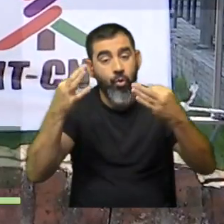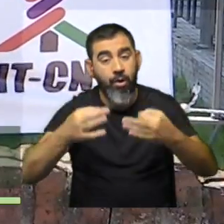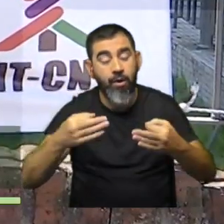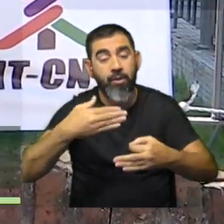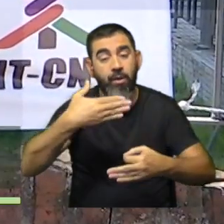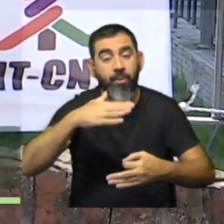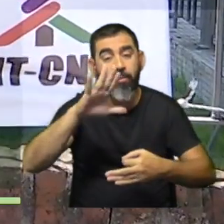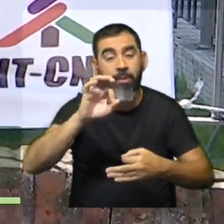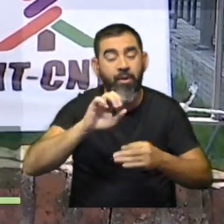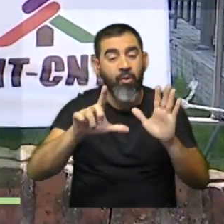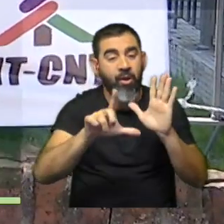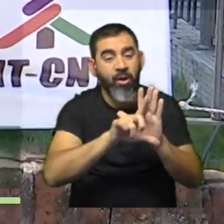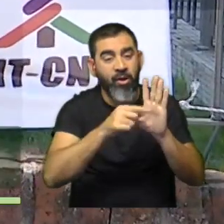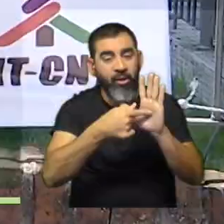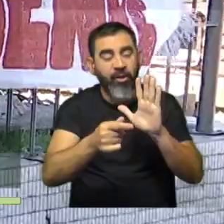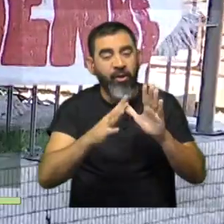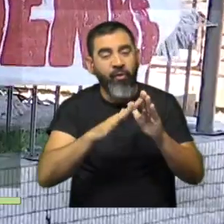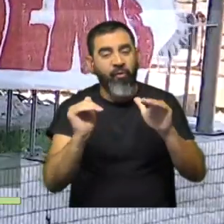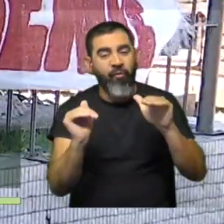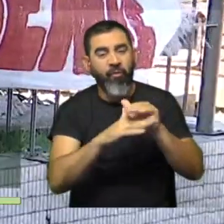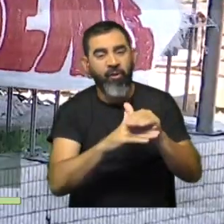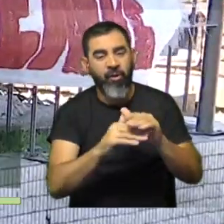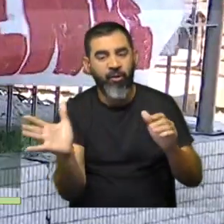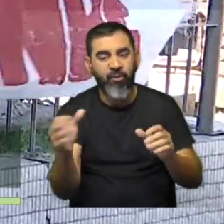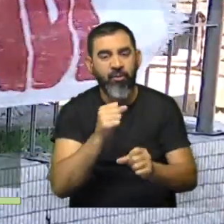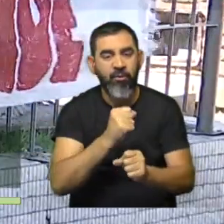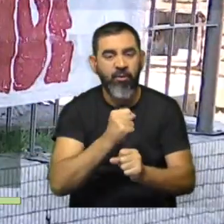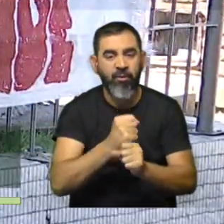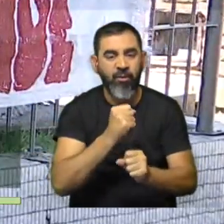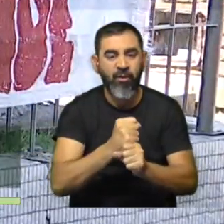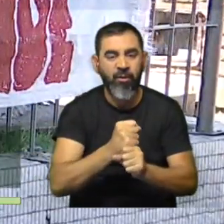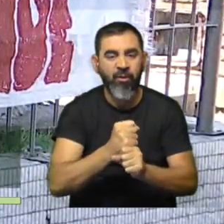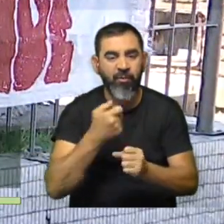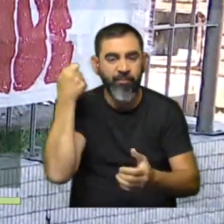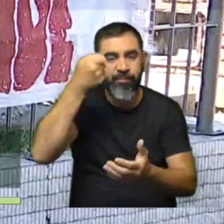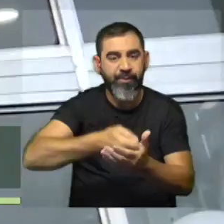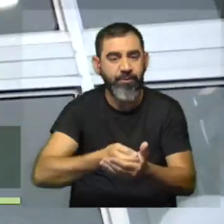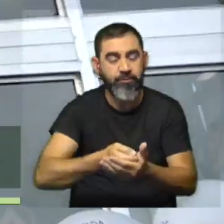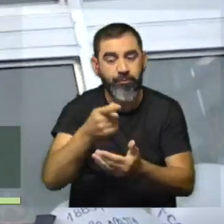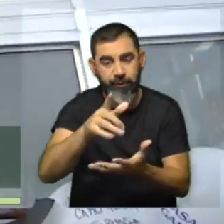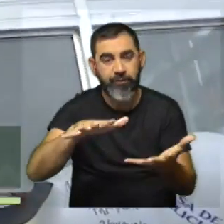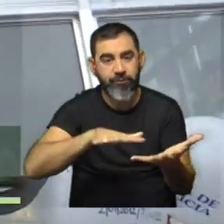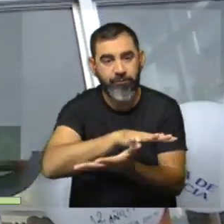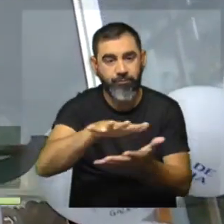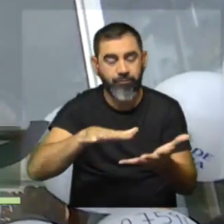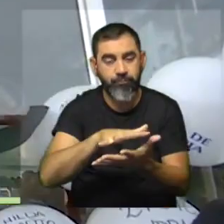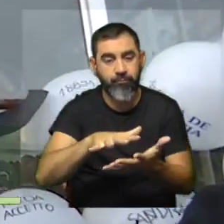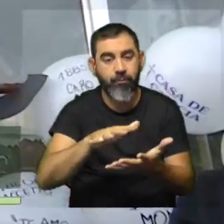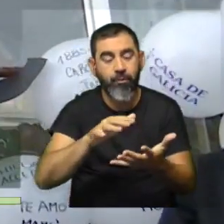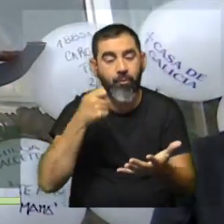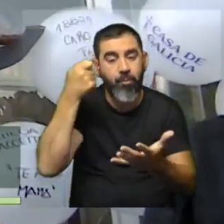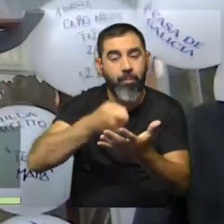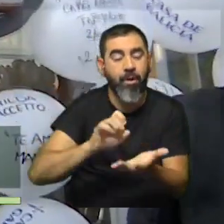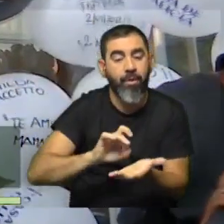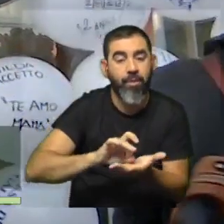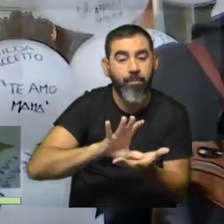EPS, es una ley que establece un fondo de garantía que todos los trabajadores y trabajadoras aportamos para cuando sucedan estas cosas, poder pagarle los